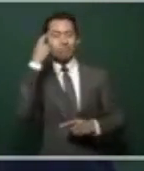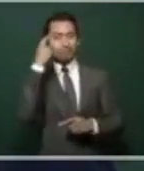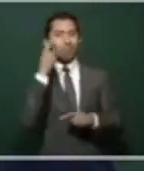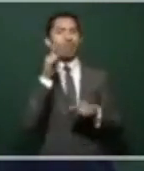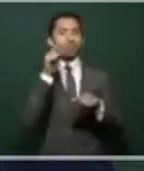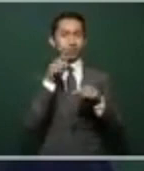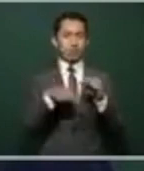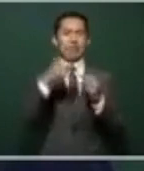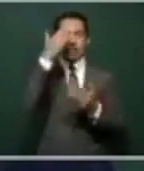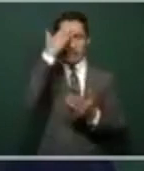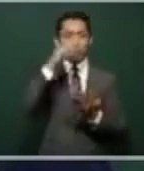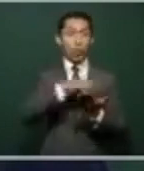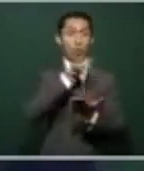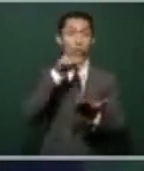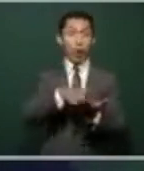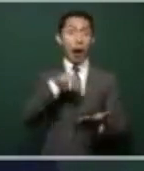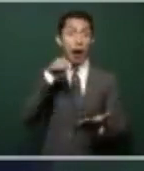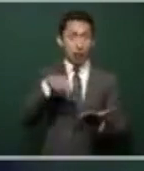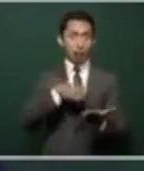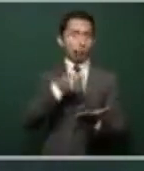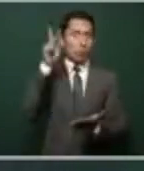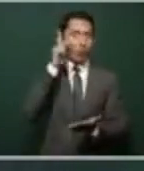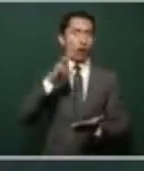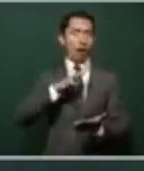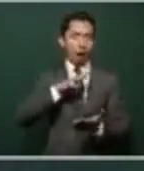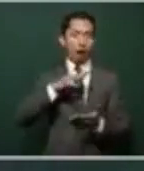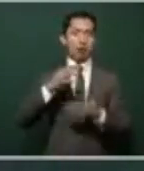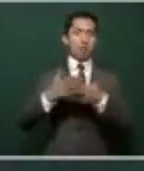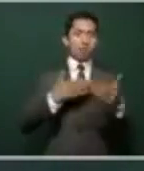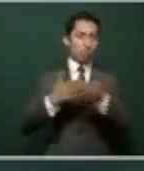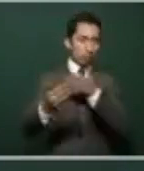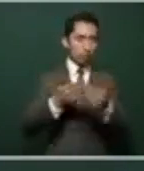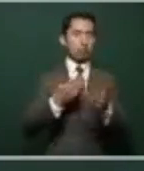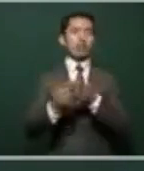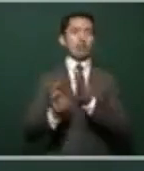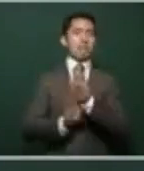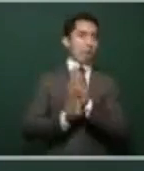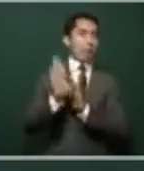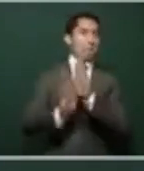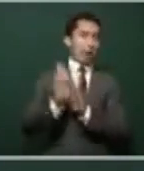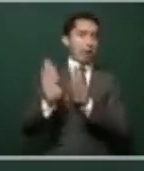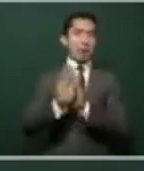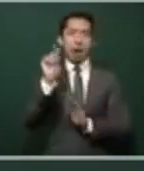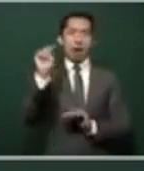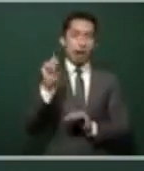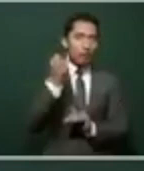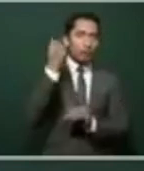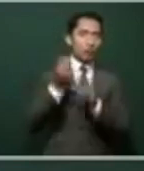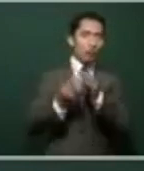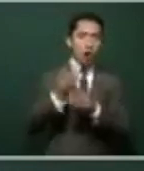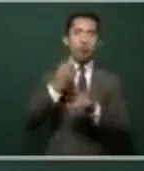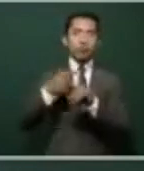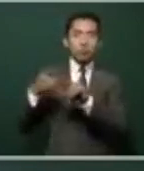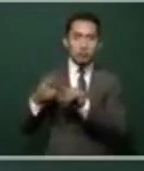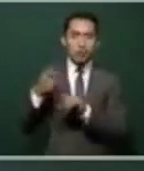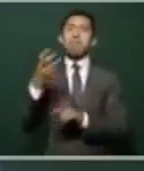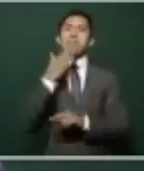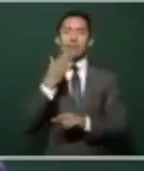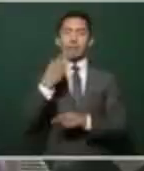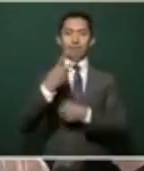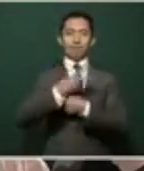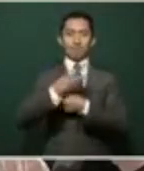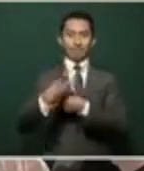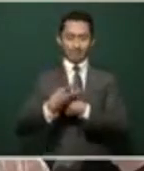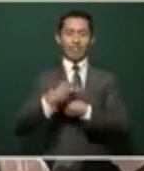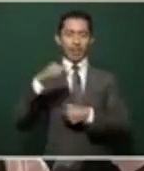los más avanzados en esta materia, nos invitó el ciudadano